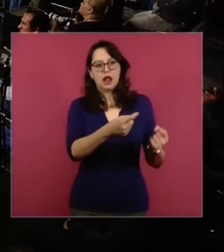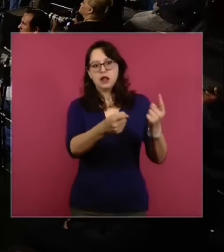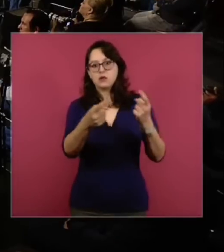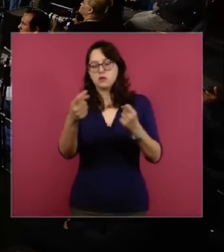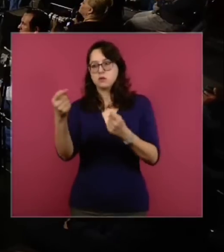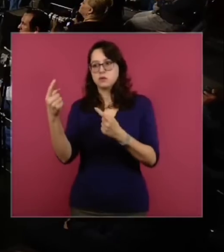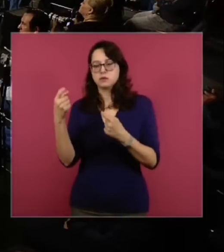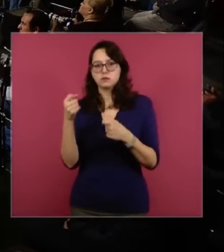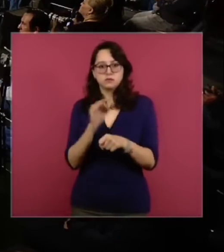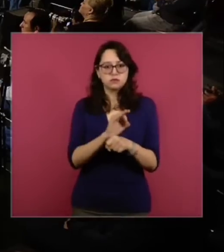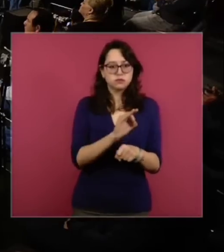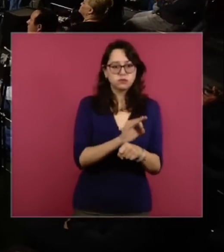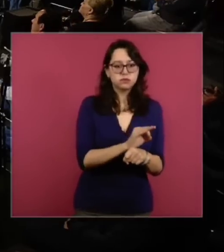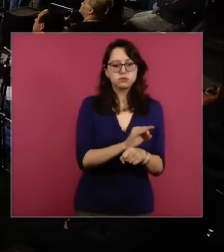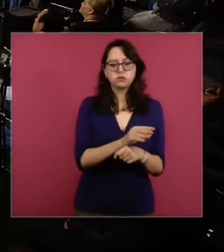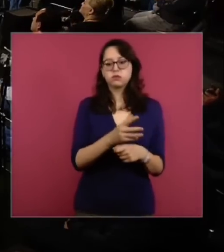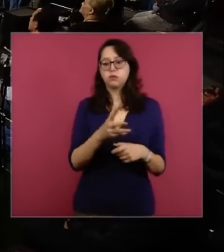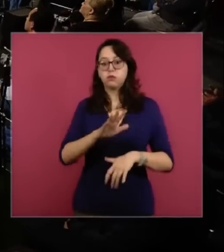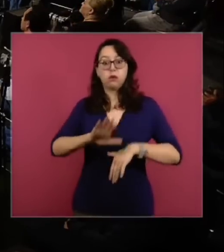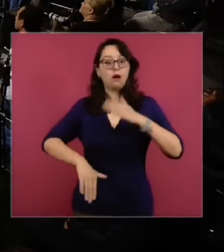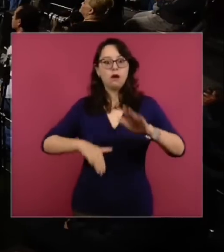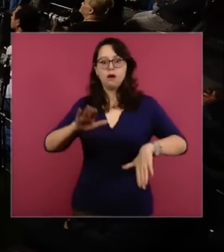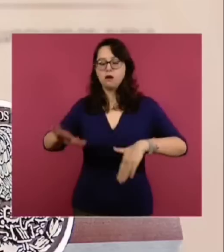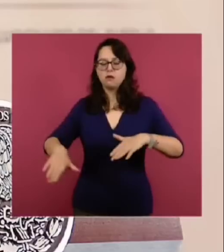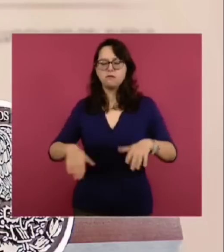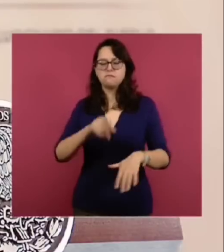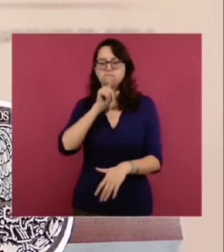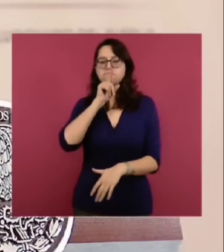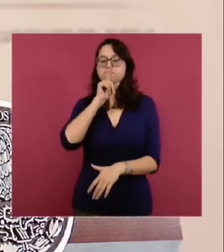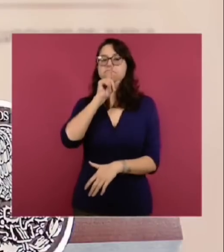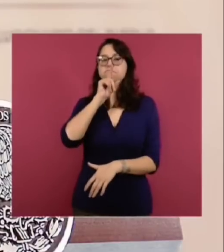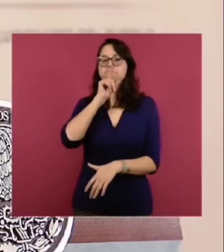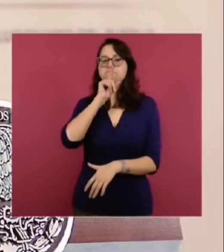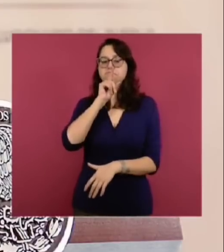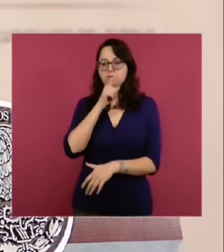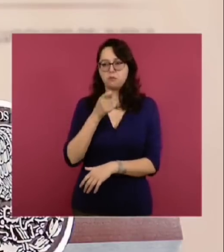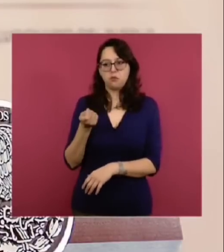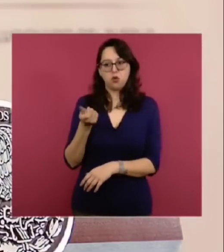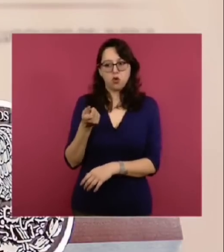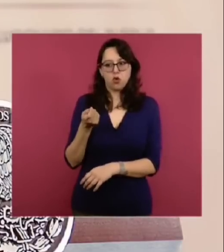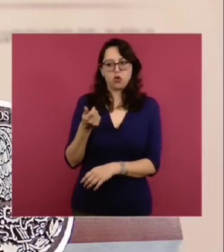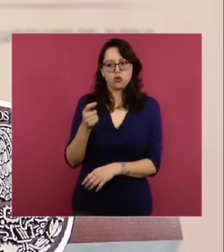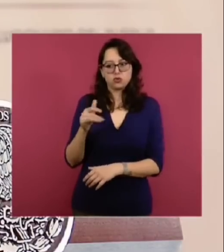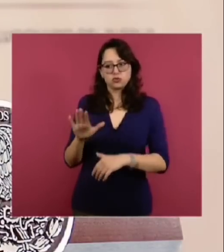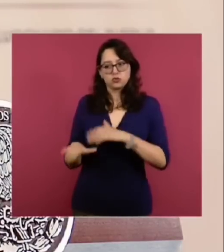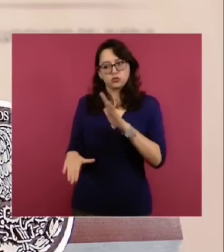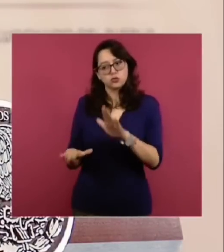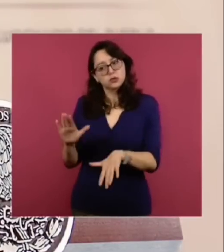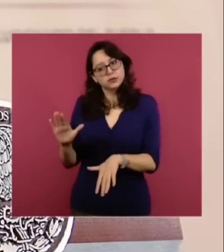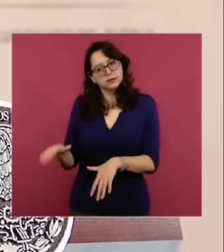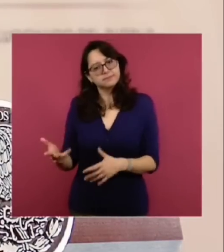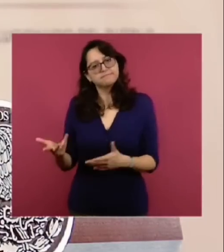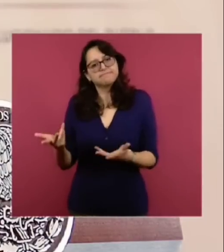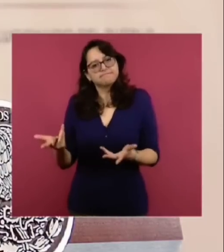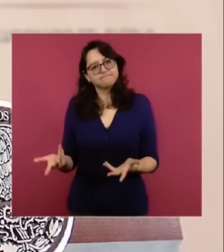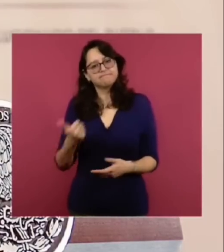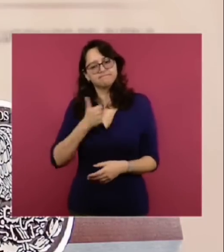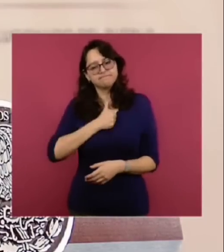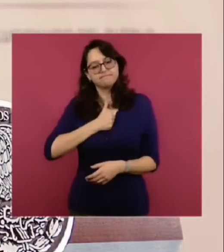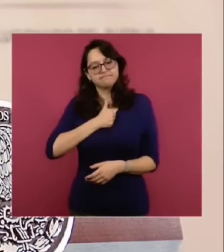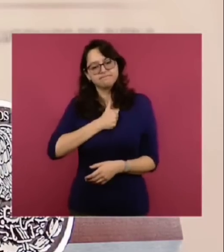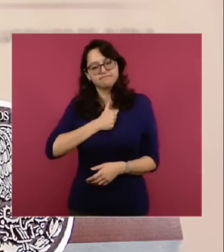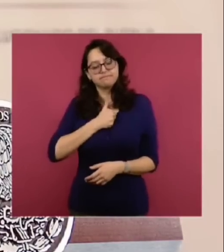Afortunadamente no fueron más las desgracias las pérdidas de Vidas humanas por